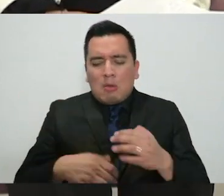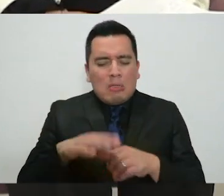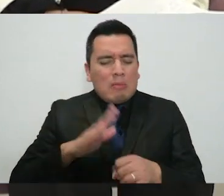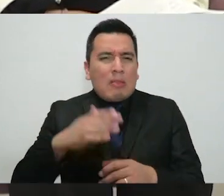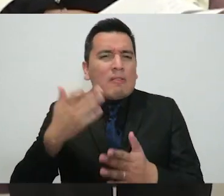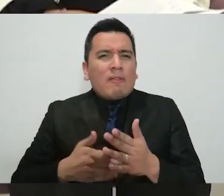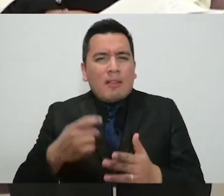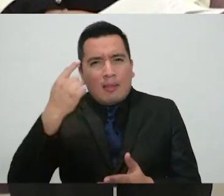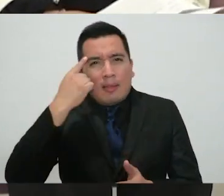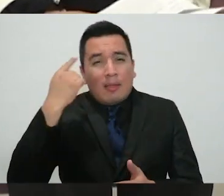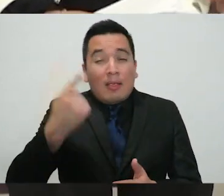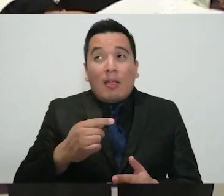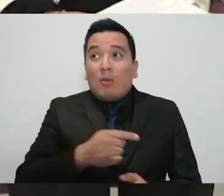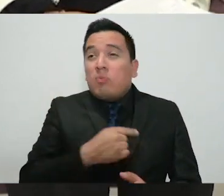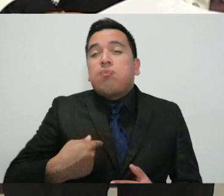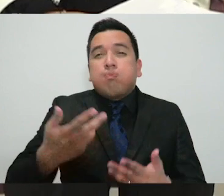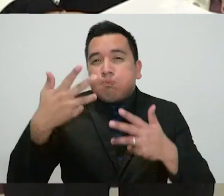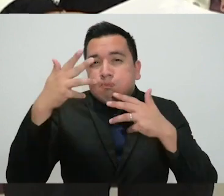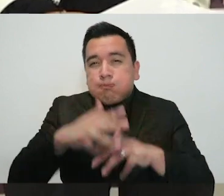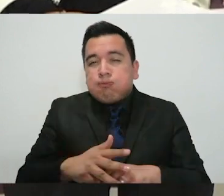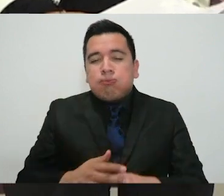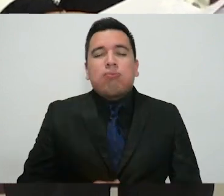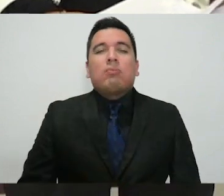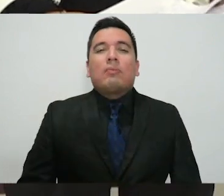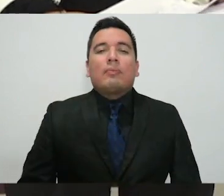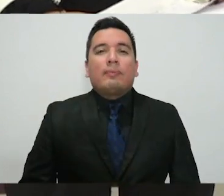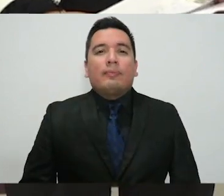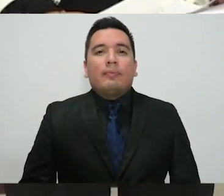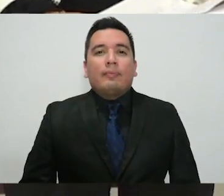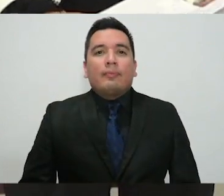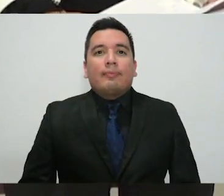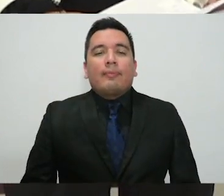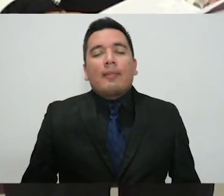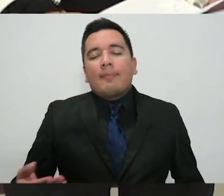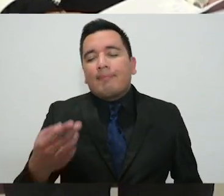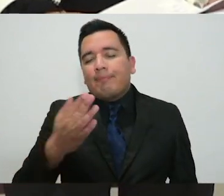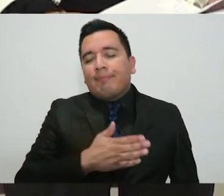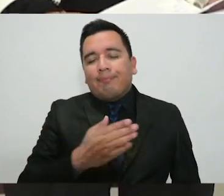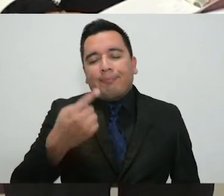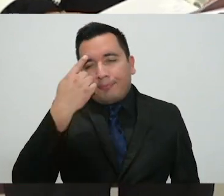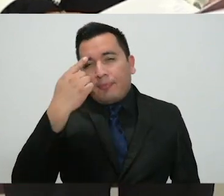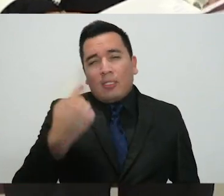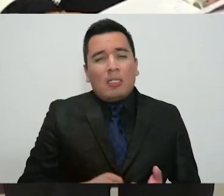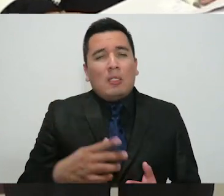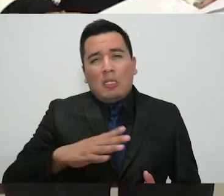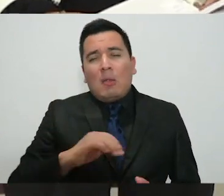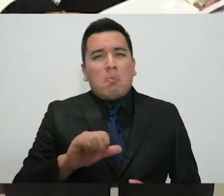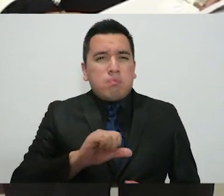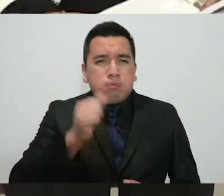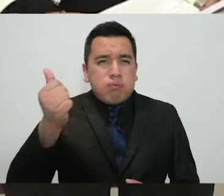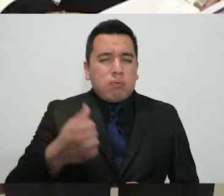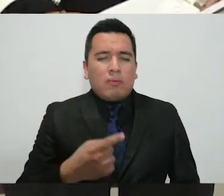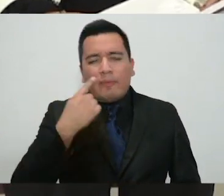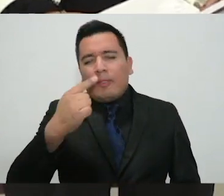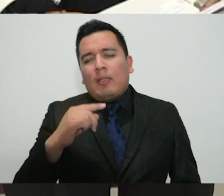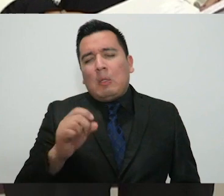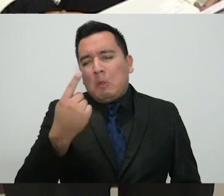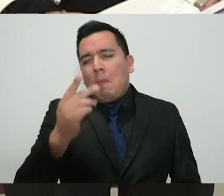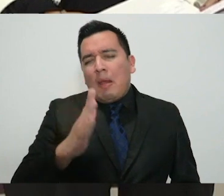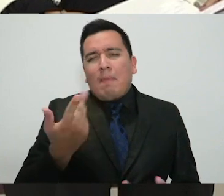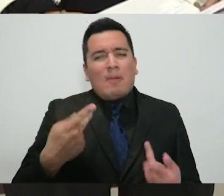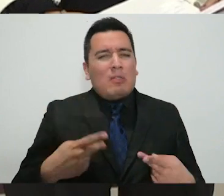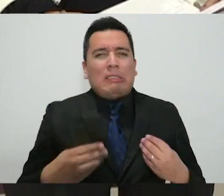para incluirlos en esta agenda? Pues yo creo que hay otros. Uno de los más